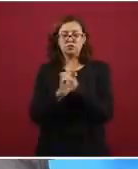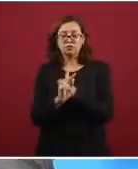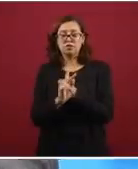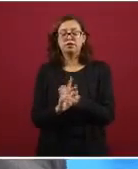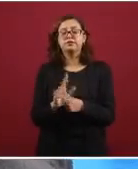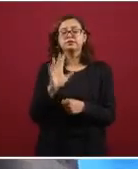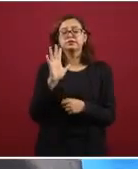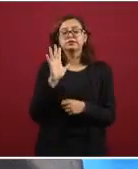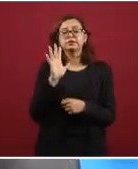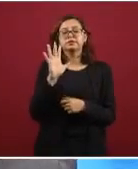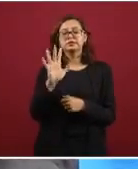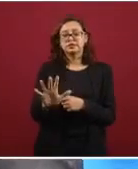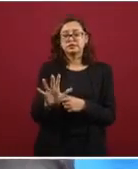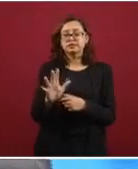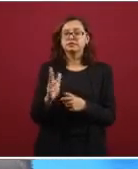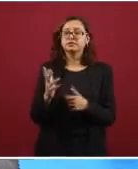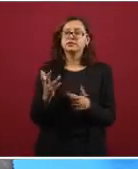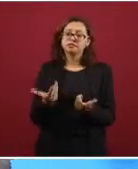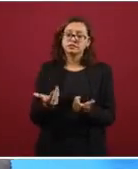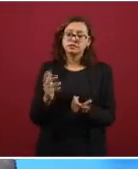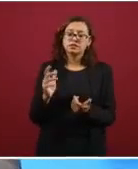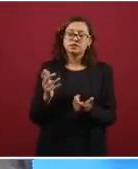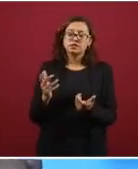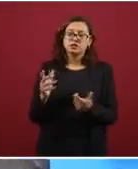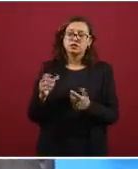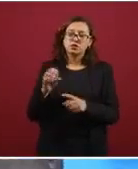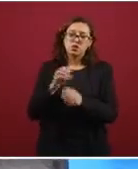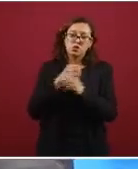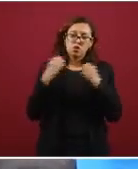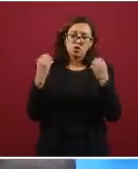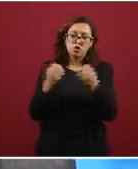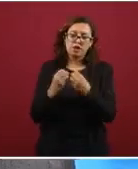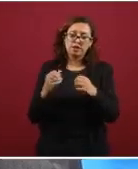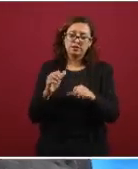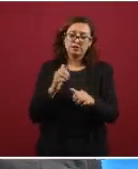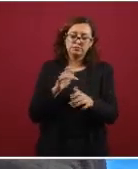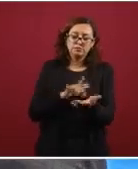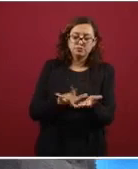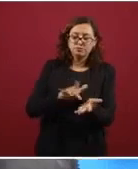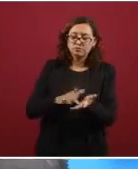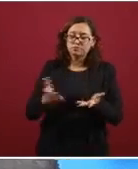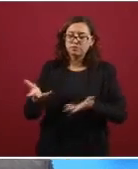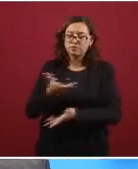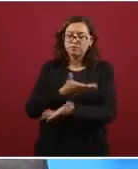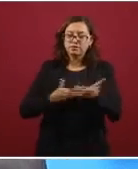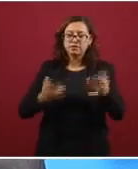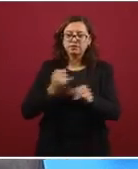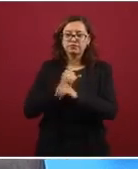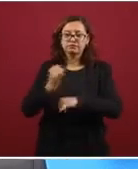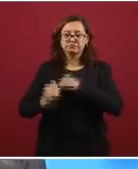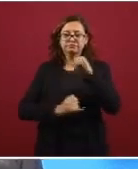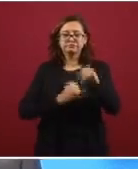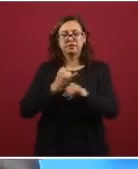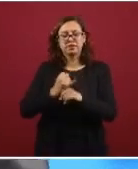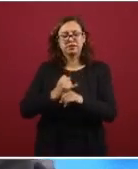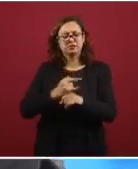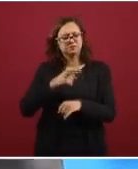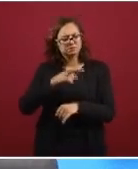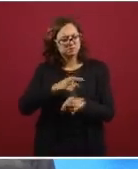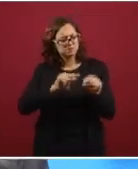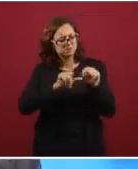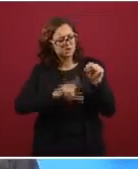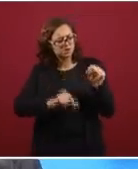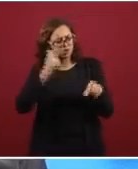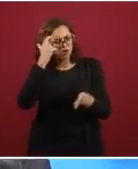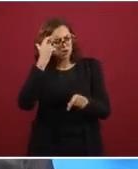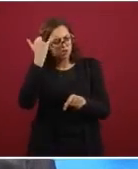cooperación y 8 organismos internacionales apoyando la iniciativa mexicana. Me refiero a ellos de manera muy